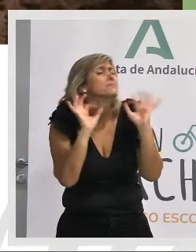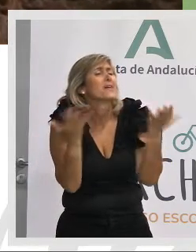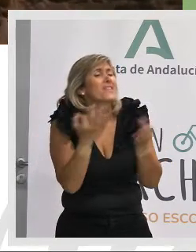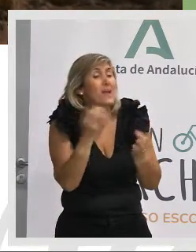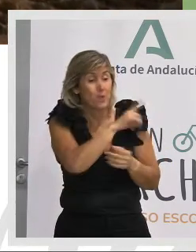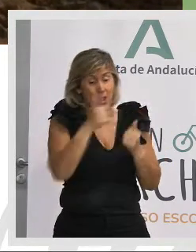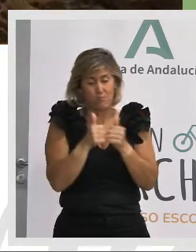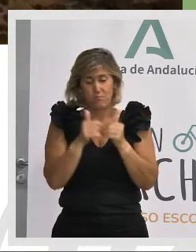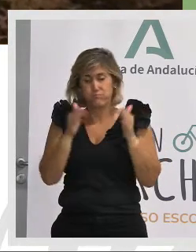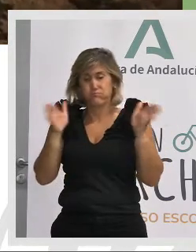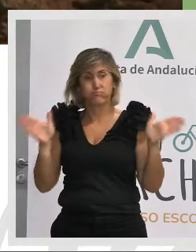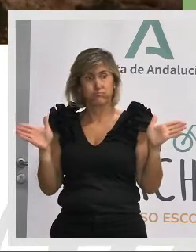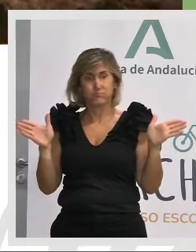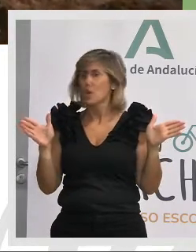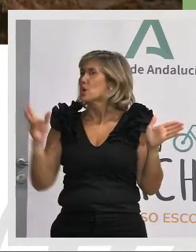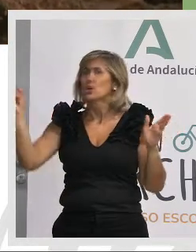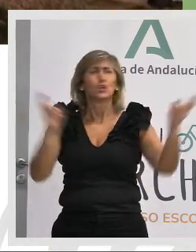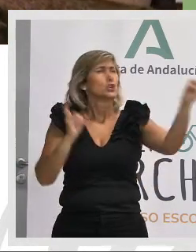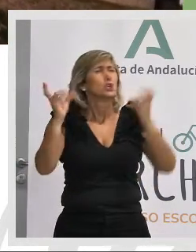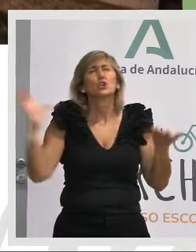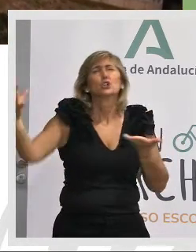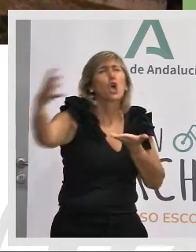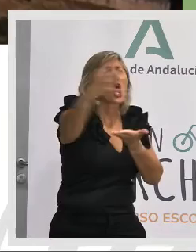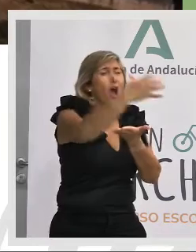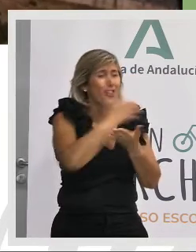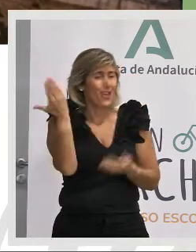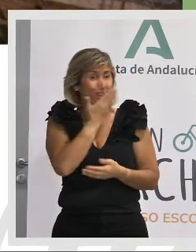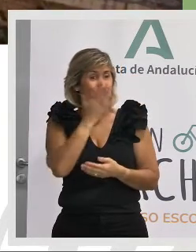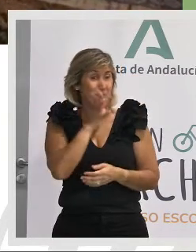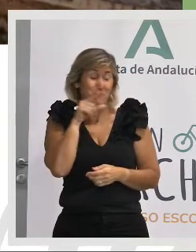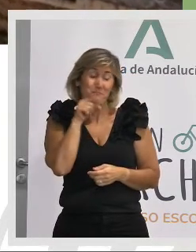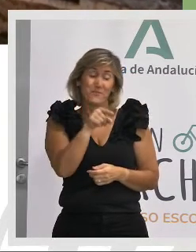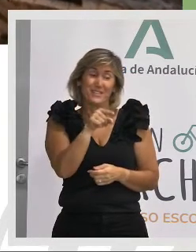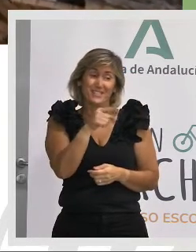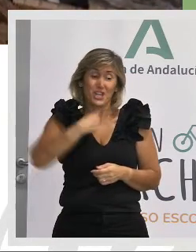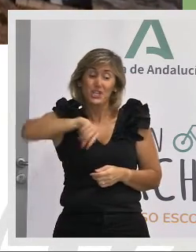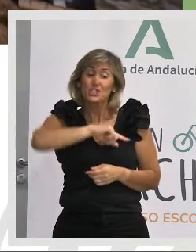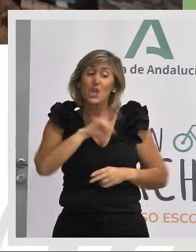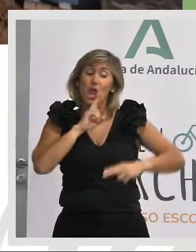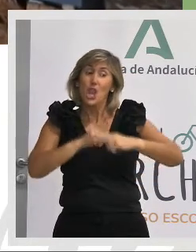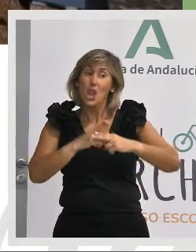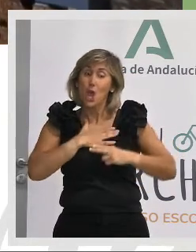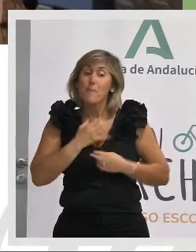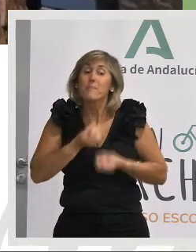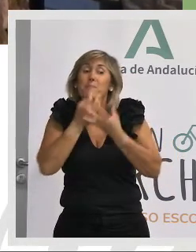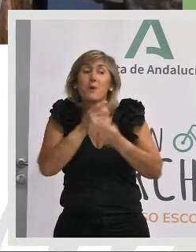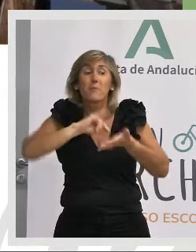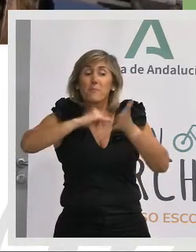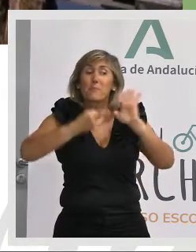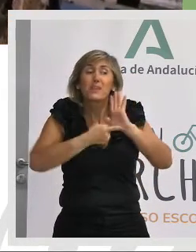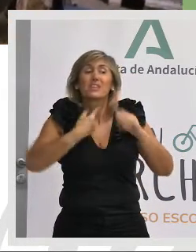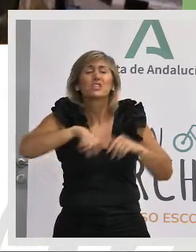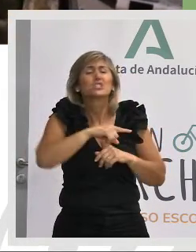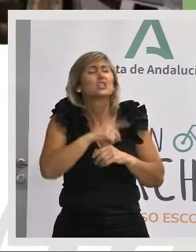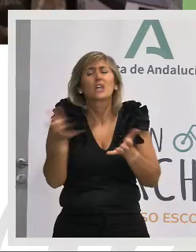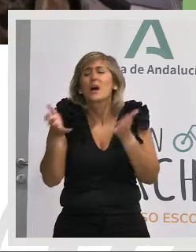sus puertas a toda la comunidad educativa. Por eso, el nombre del proyecto lo hemos aprobado teniendo en